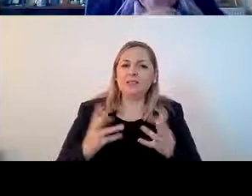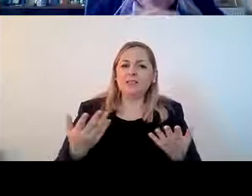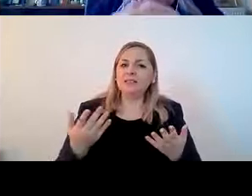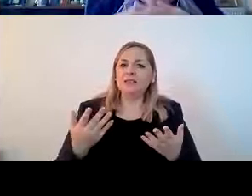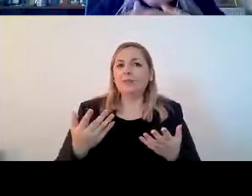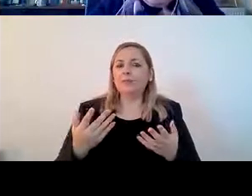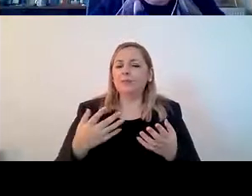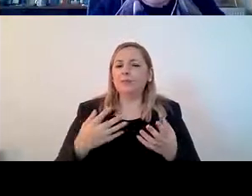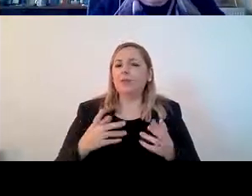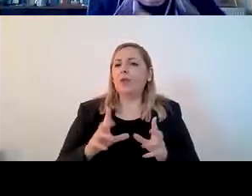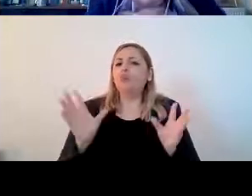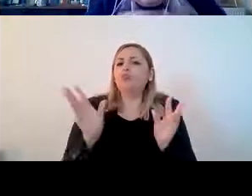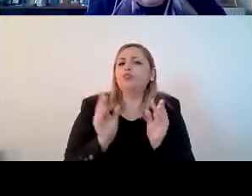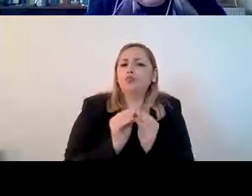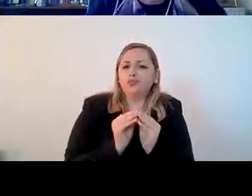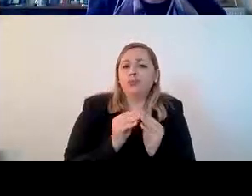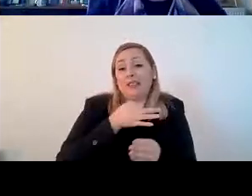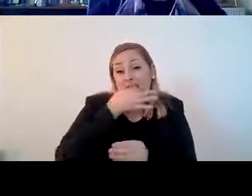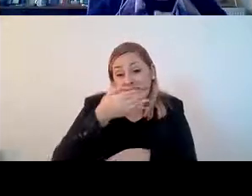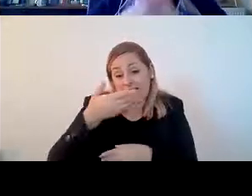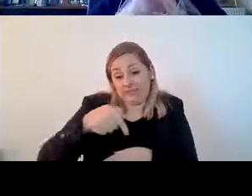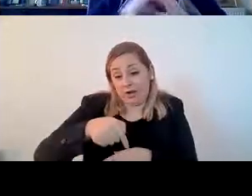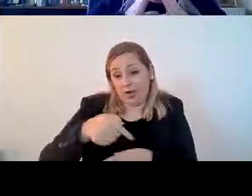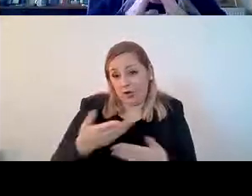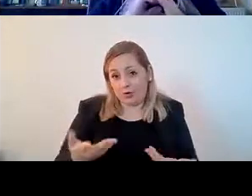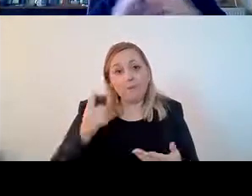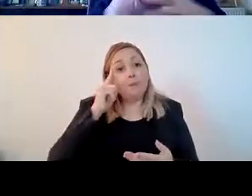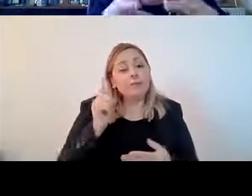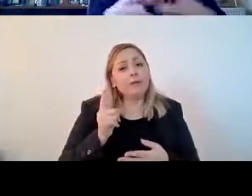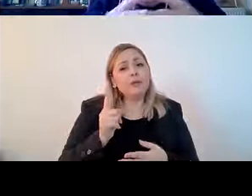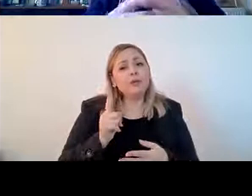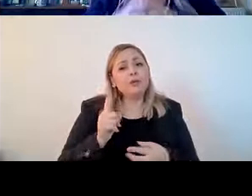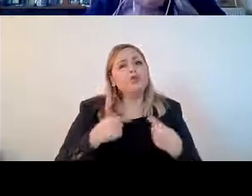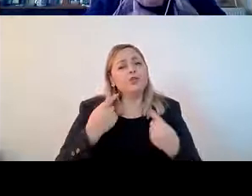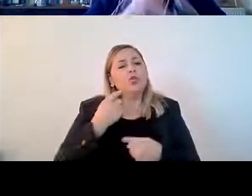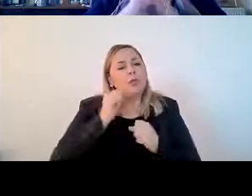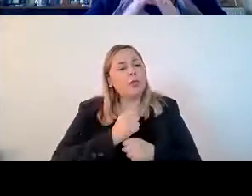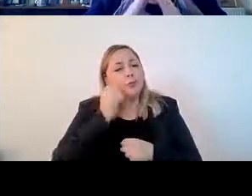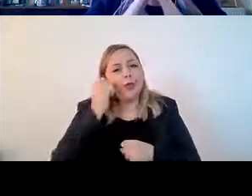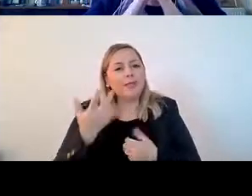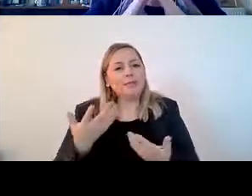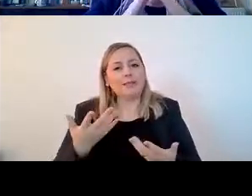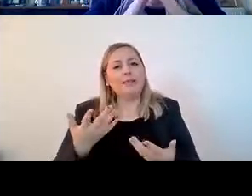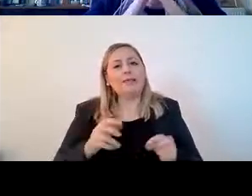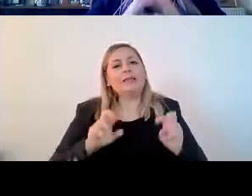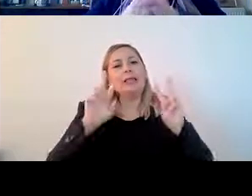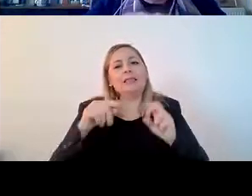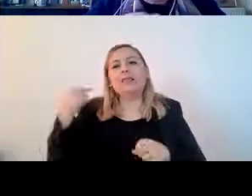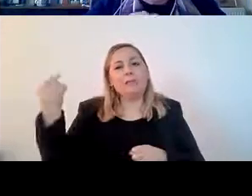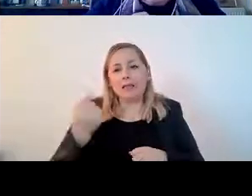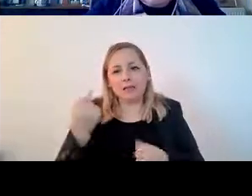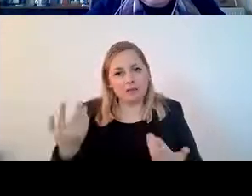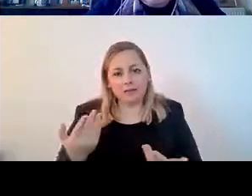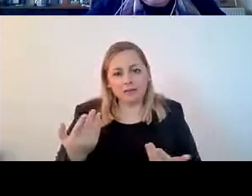gran simplicidad al decir lo que le estoy diciendo, pero para que nos entendamos, en términos generales, tanto